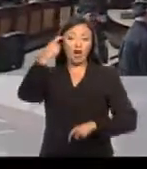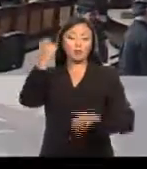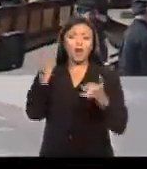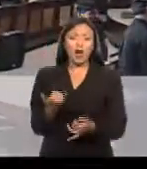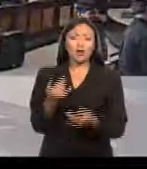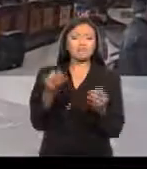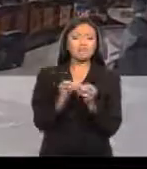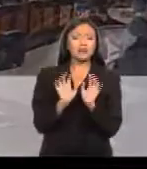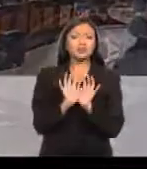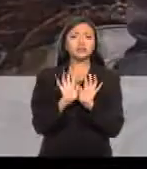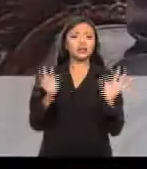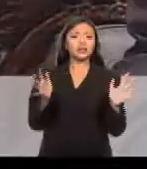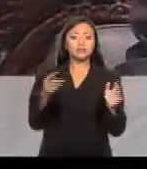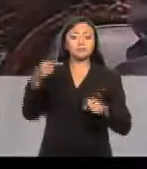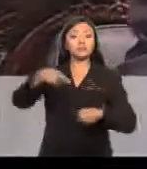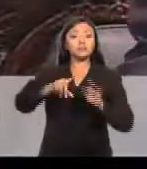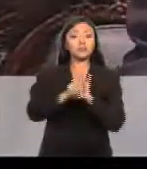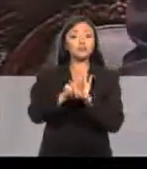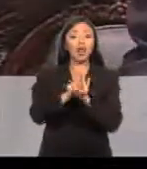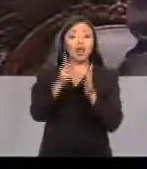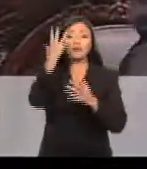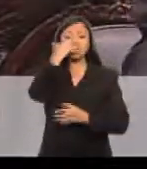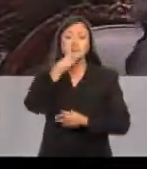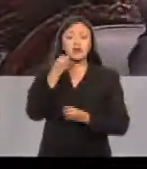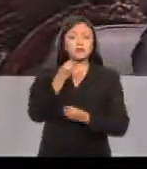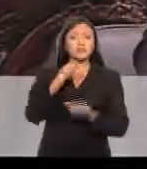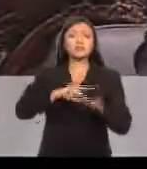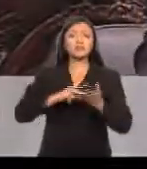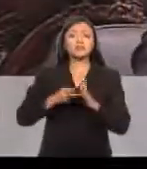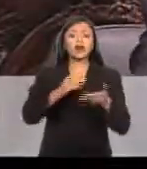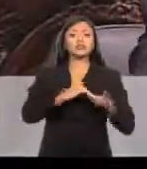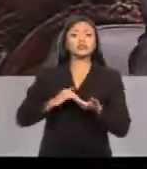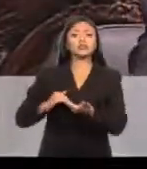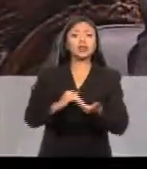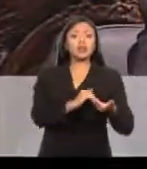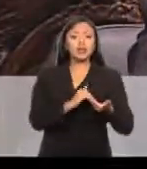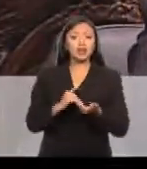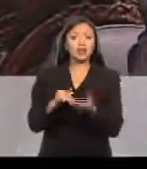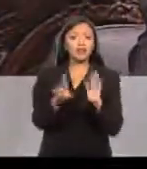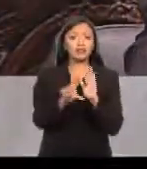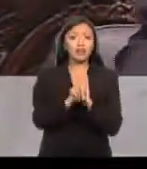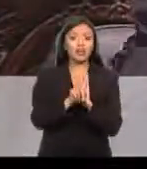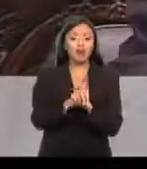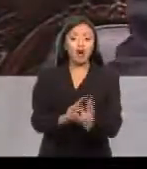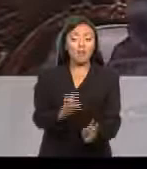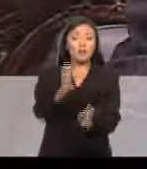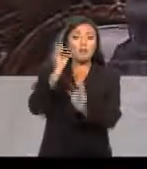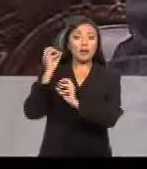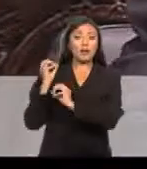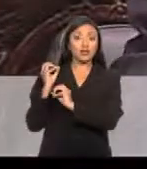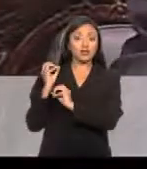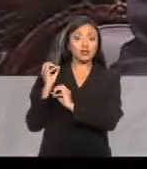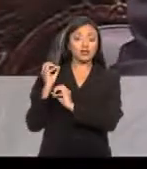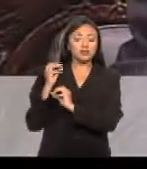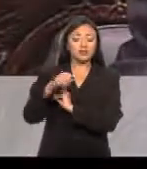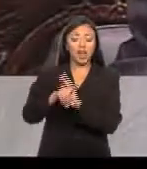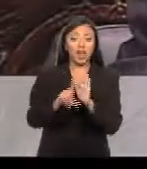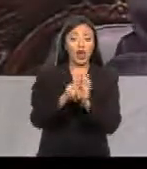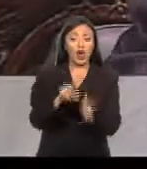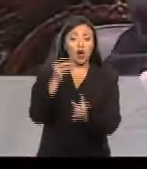de Estado. Esta es una ley maravillosa porque además de ser solidaria, nos obliga a